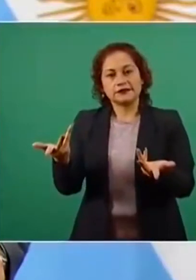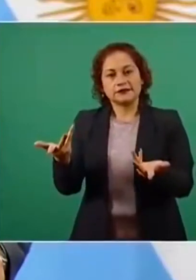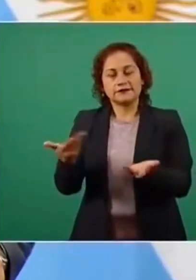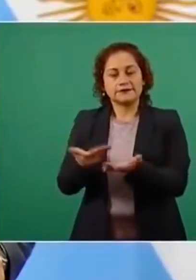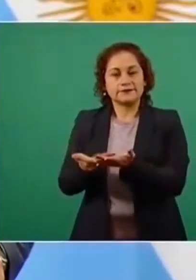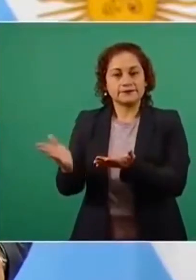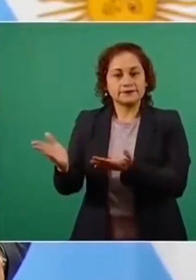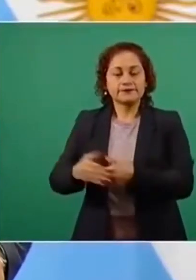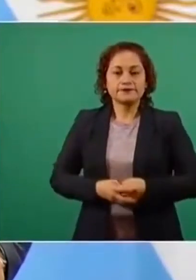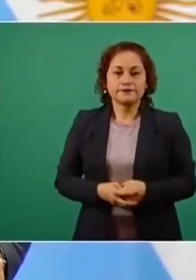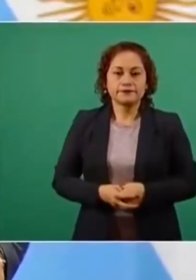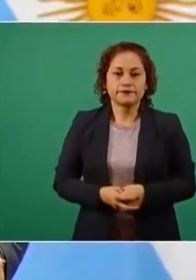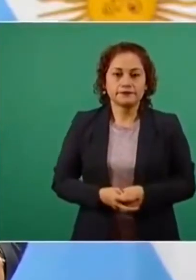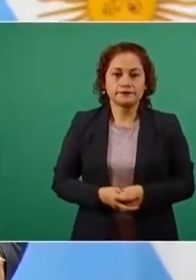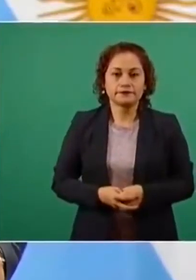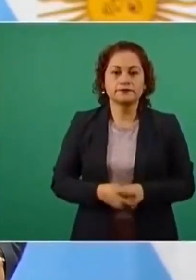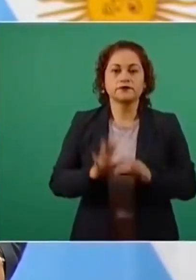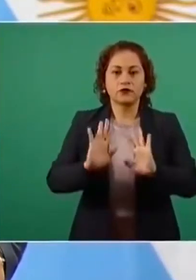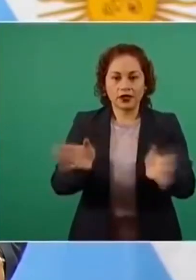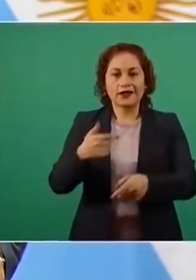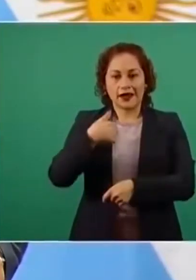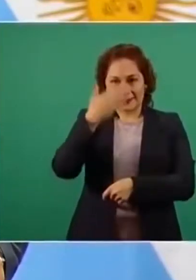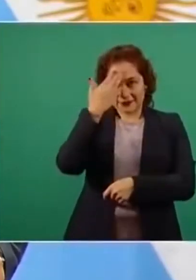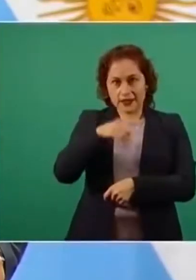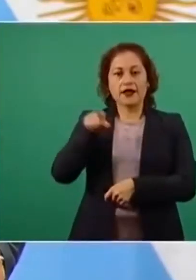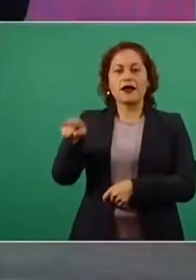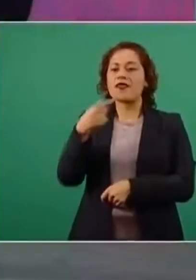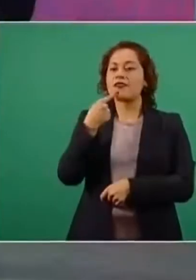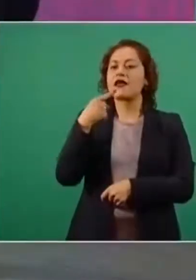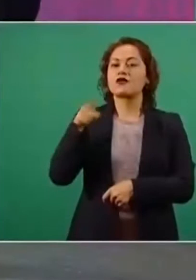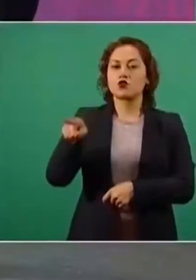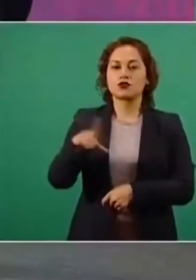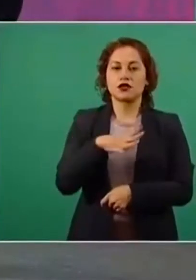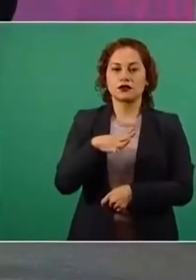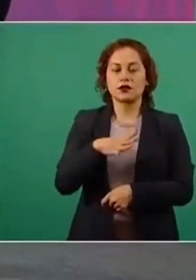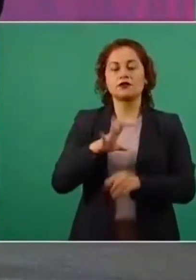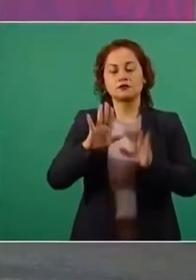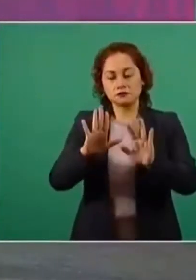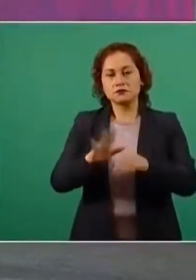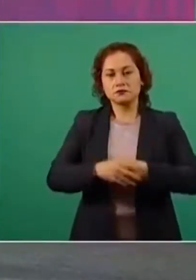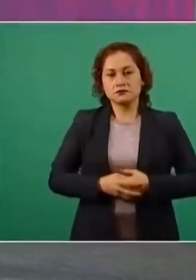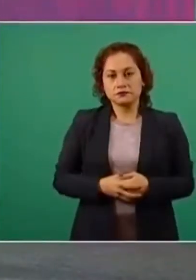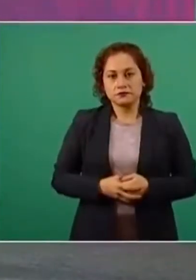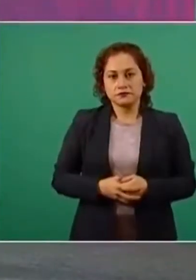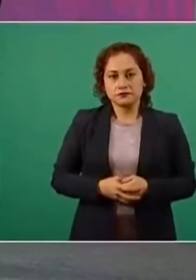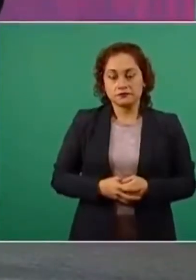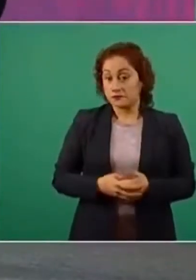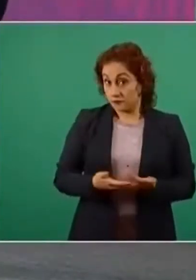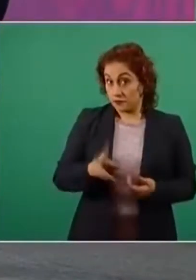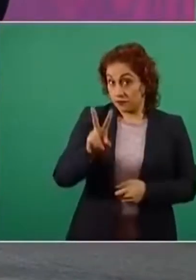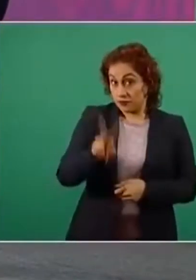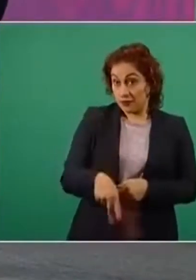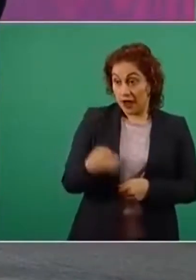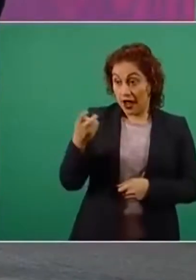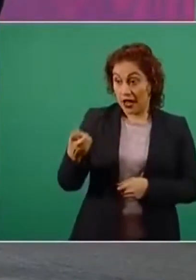He leído que han hecho una denuncia. Miren, el hecho es lo suficientemente grave como para que